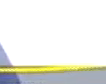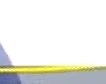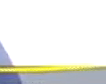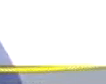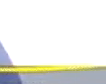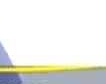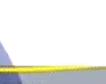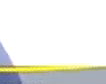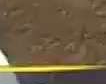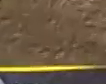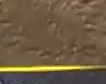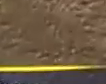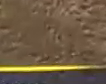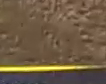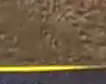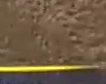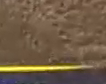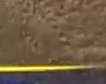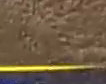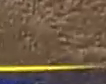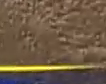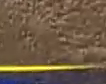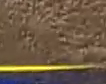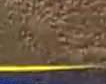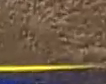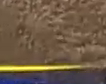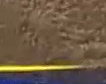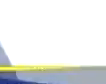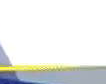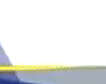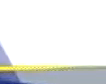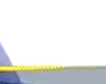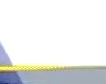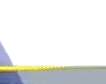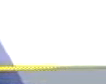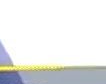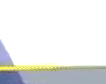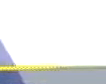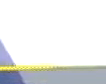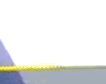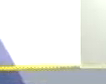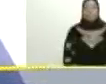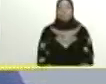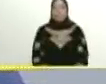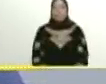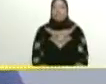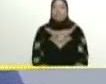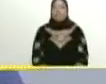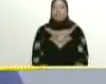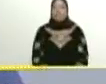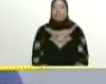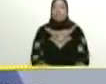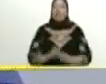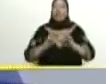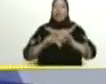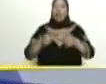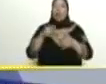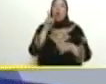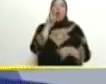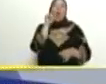Hollada Barraca, que venía conmigo caminando, Helen. A Petra